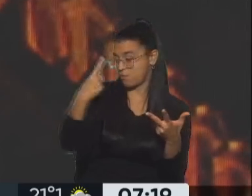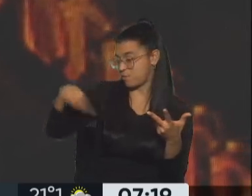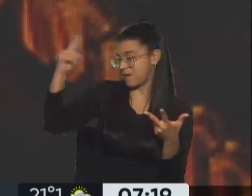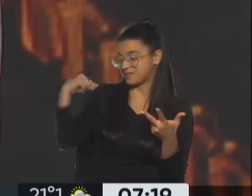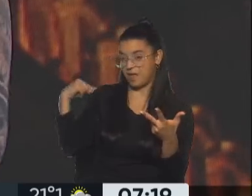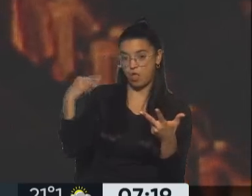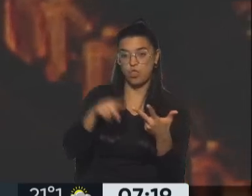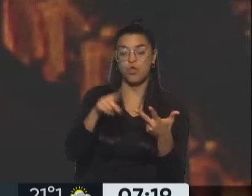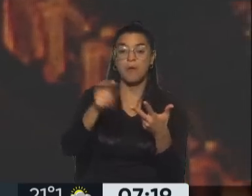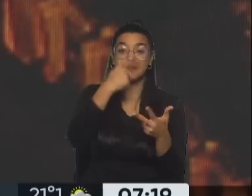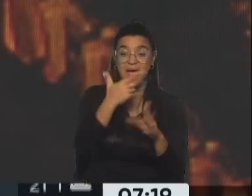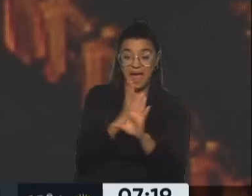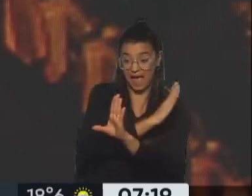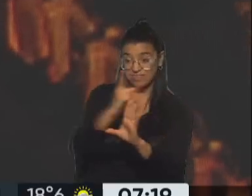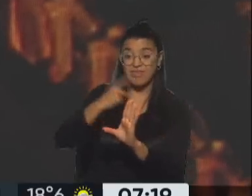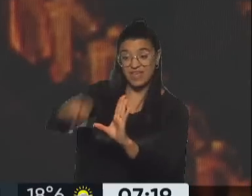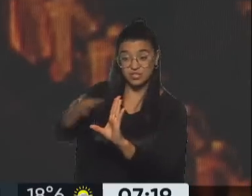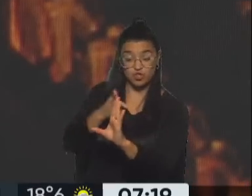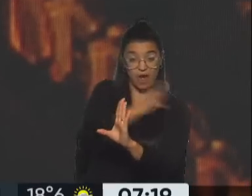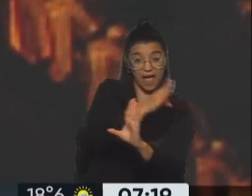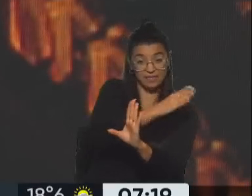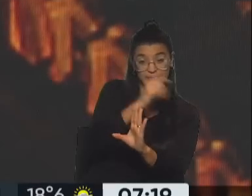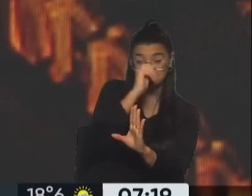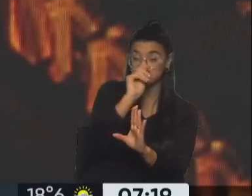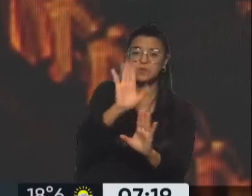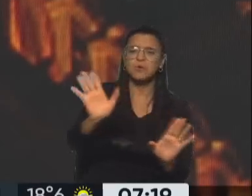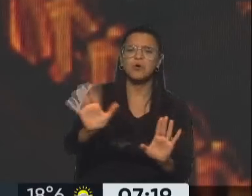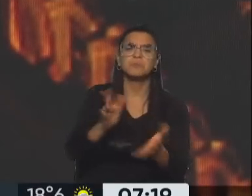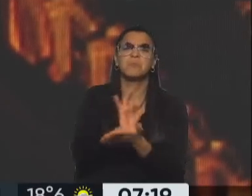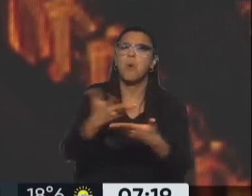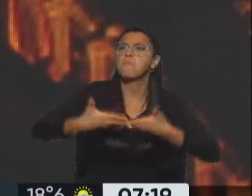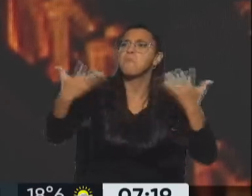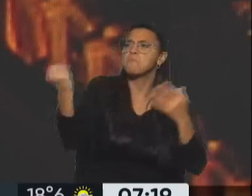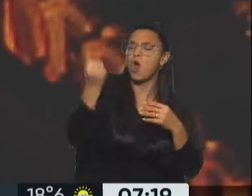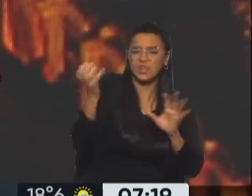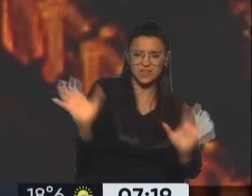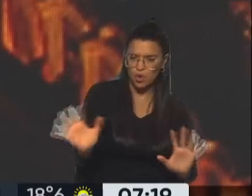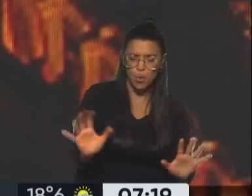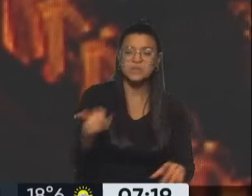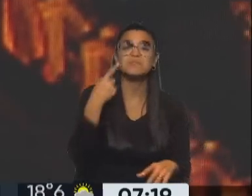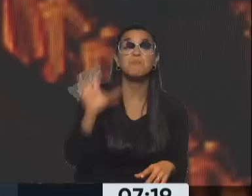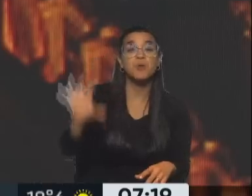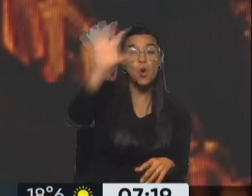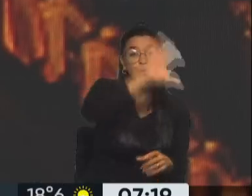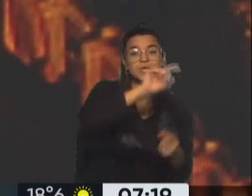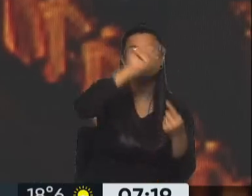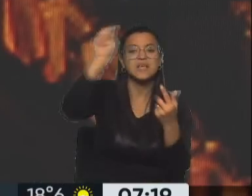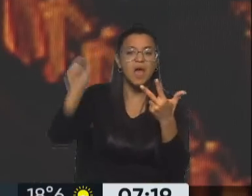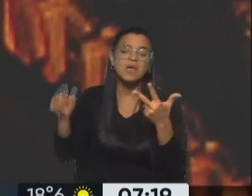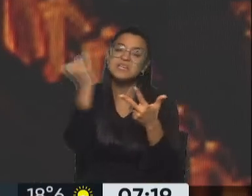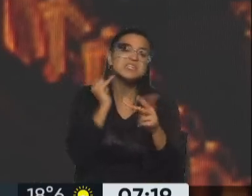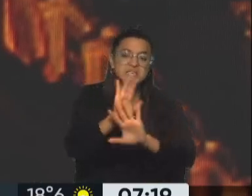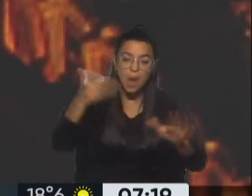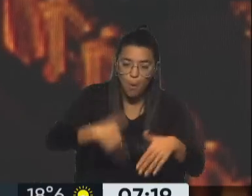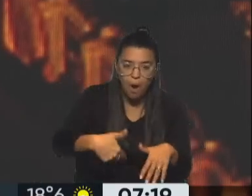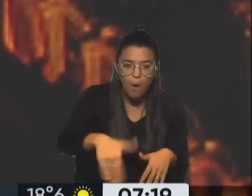dijo Mauricio Macri antes del fallo de la Corte? Que no eran representativos, que en esas provincias hay feudos y que ya les va